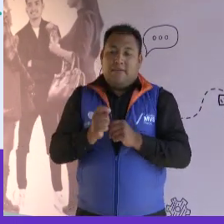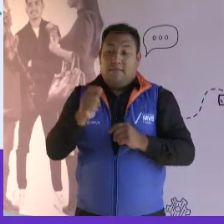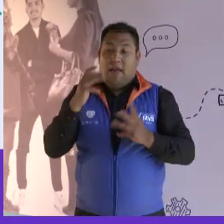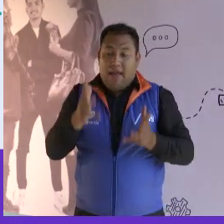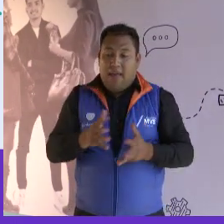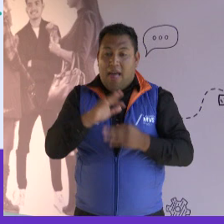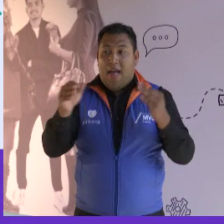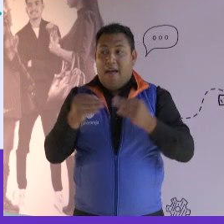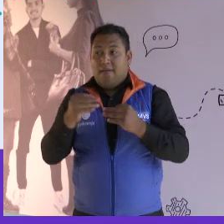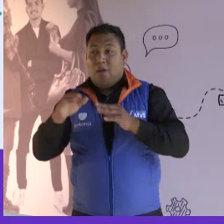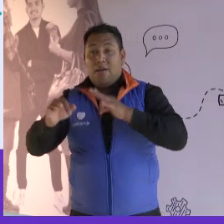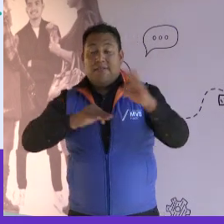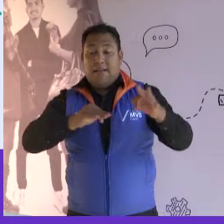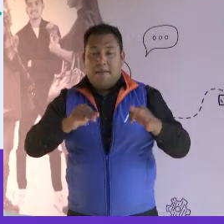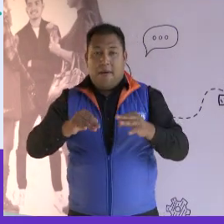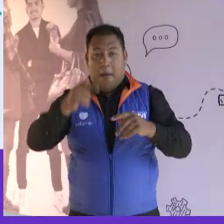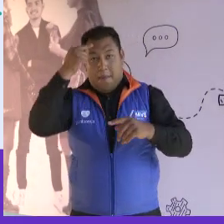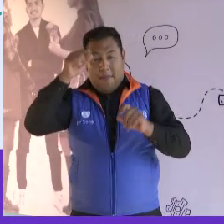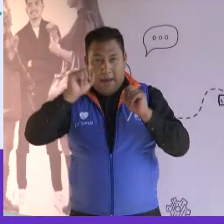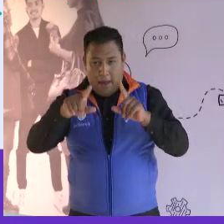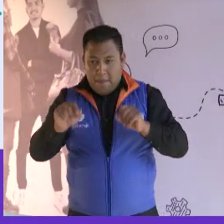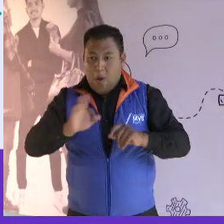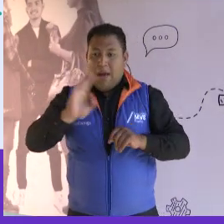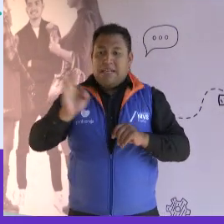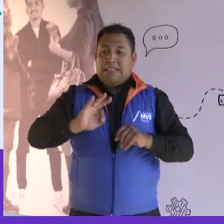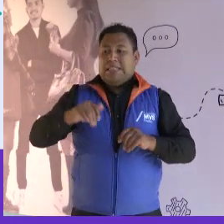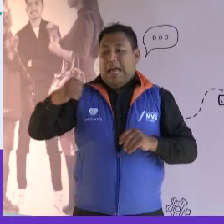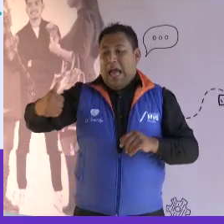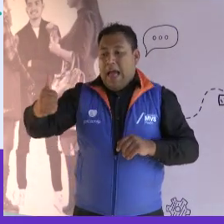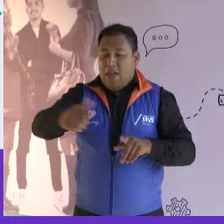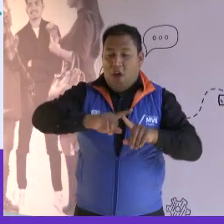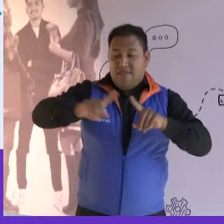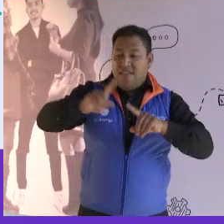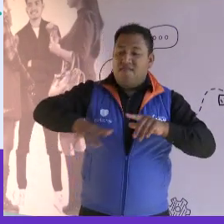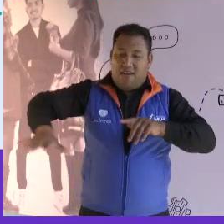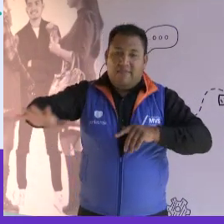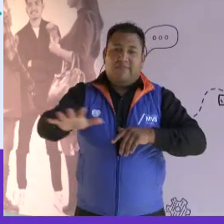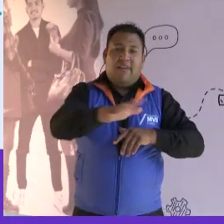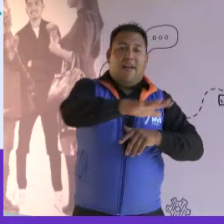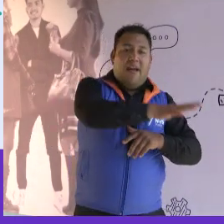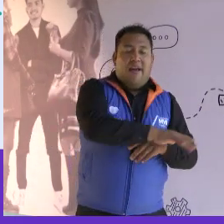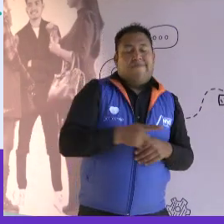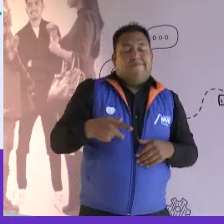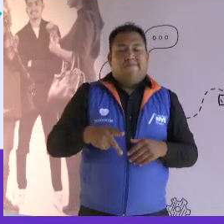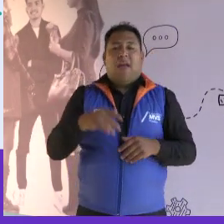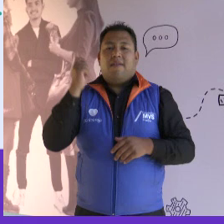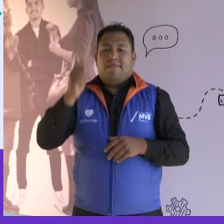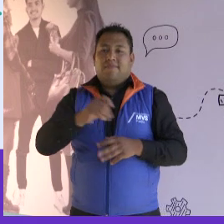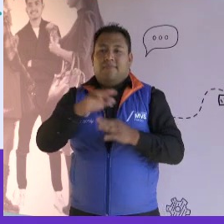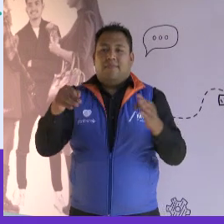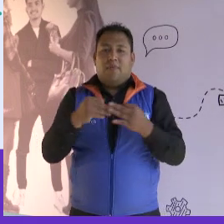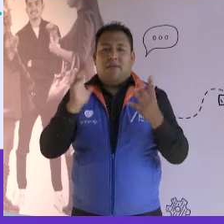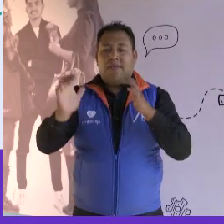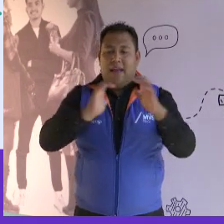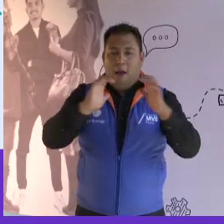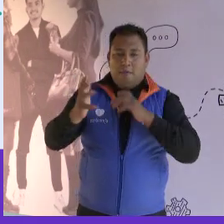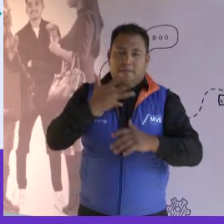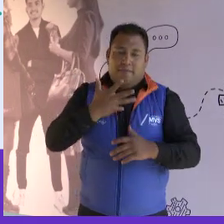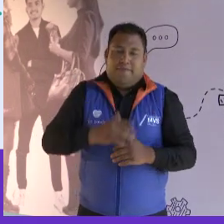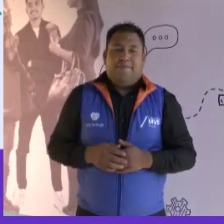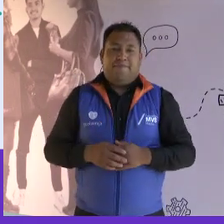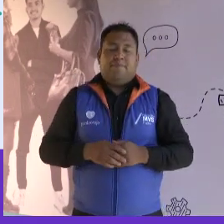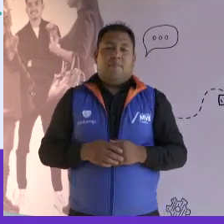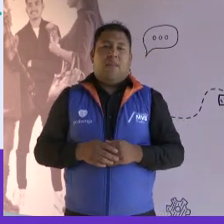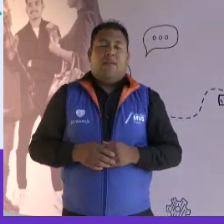fácil generar estas interlocuciones y generar los cambios, ¿no? Creo que es otra forma de hacer redes. Hay